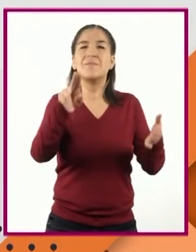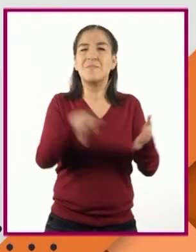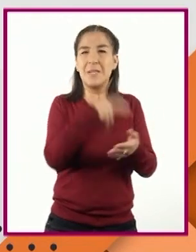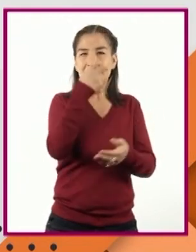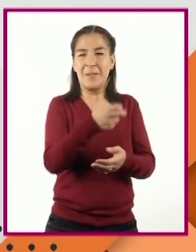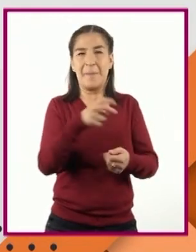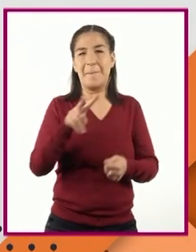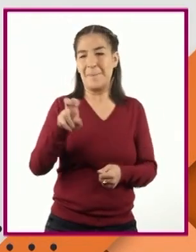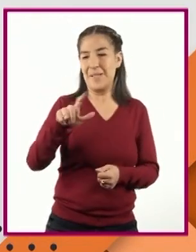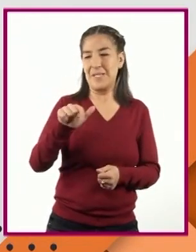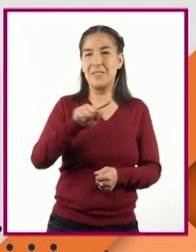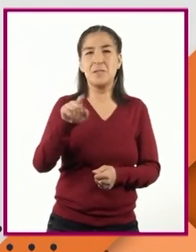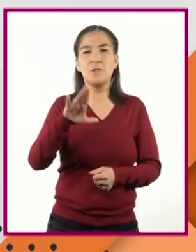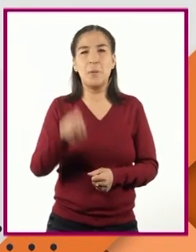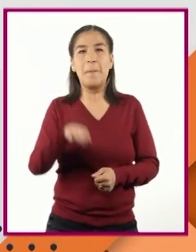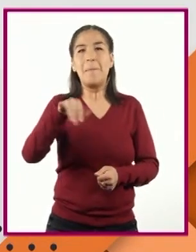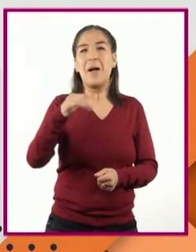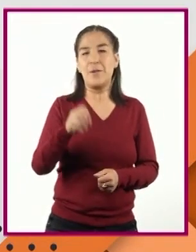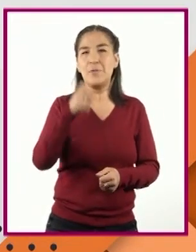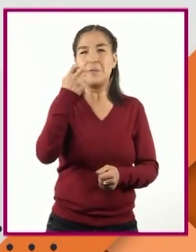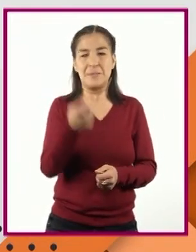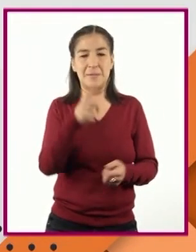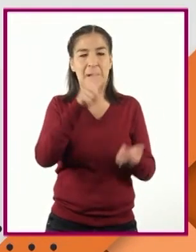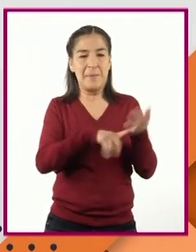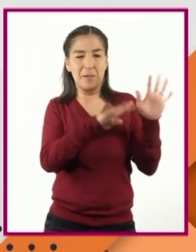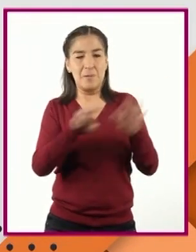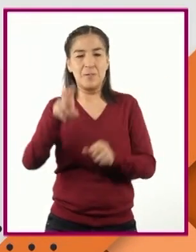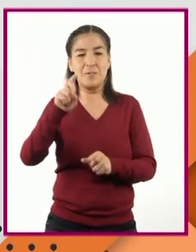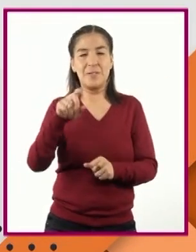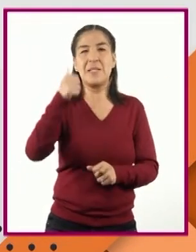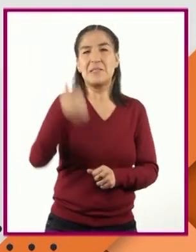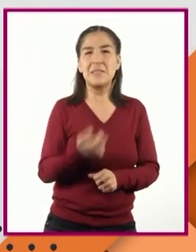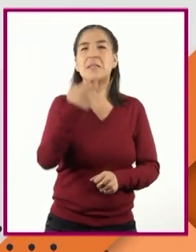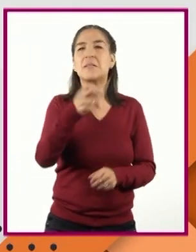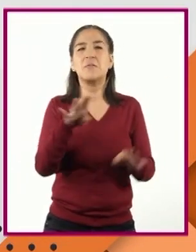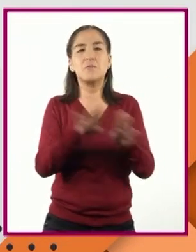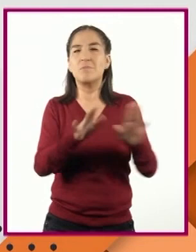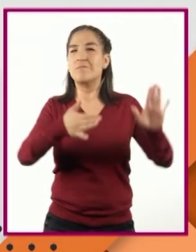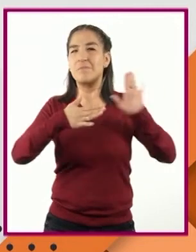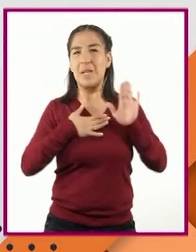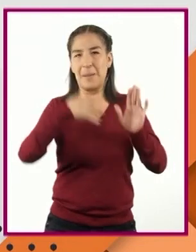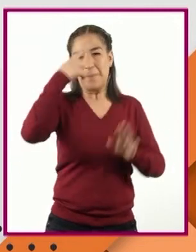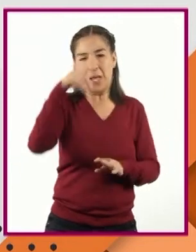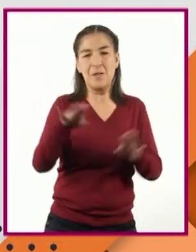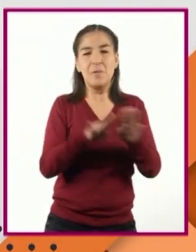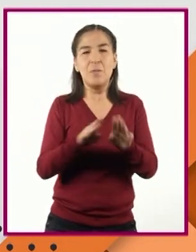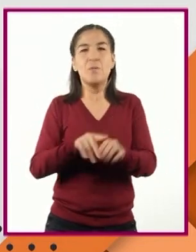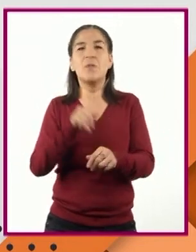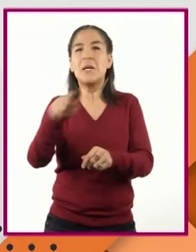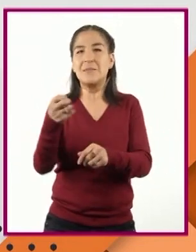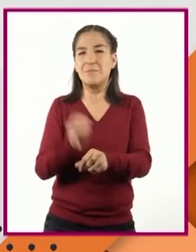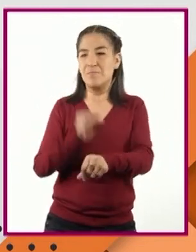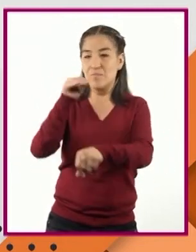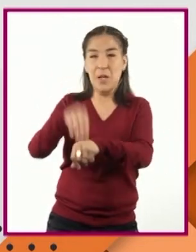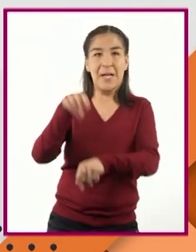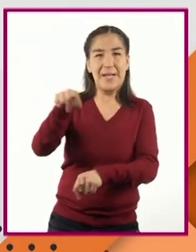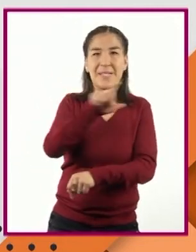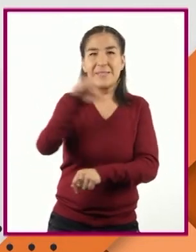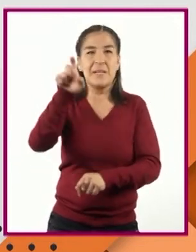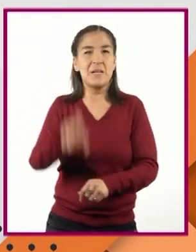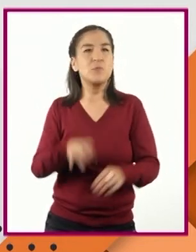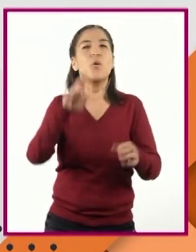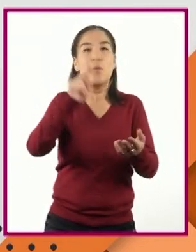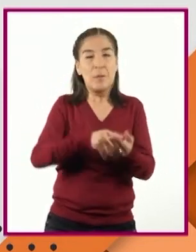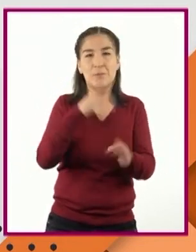Tratados de Velasco en mayo de 1836, por los cuales se comprometía a evacuar Texas y no emprender otra campaña en